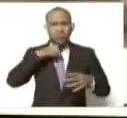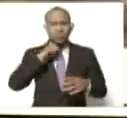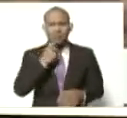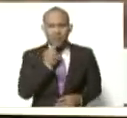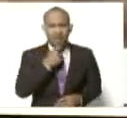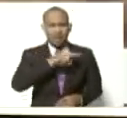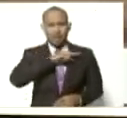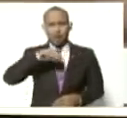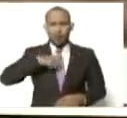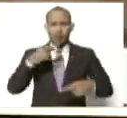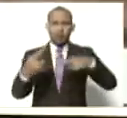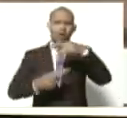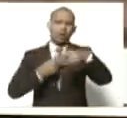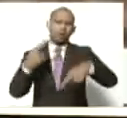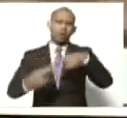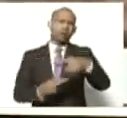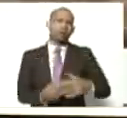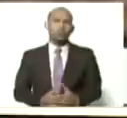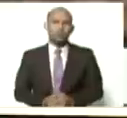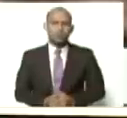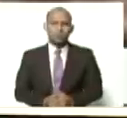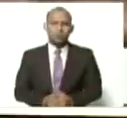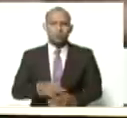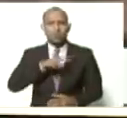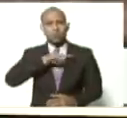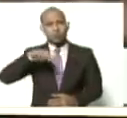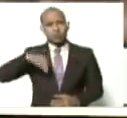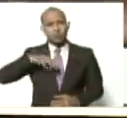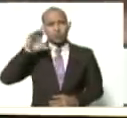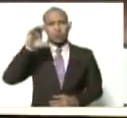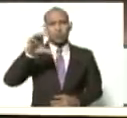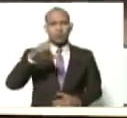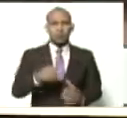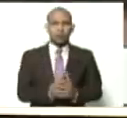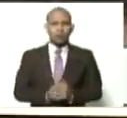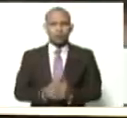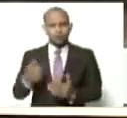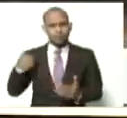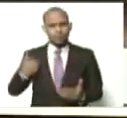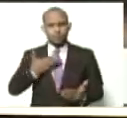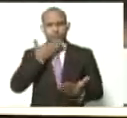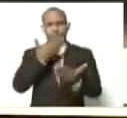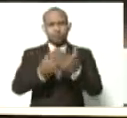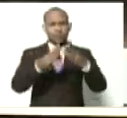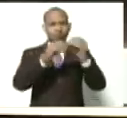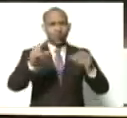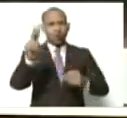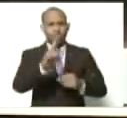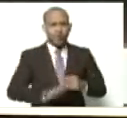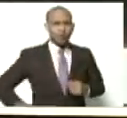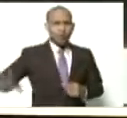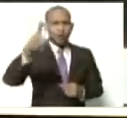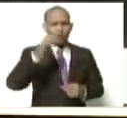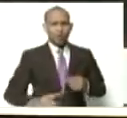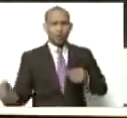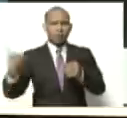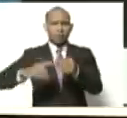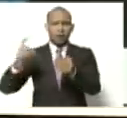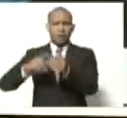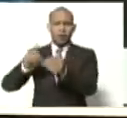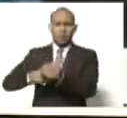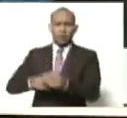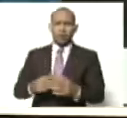de nuestra revolución y de nuestra patria. Convoco a todos los venezolanos a incorporarse a